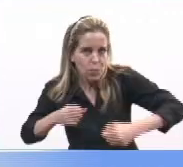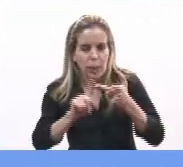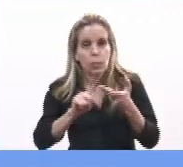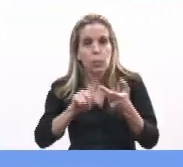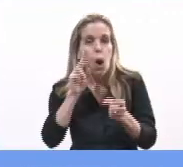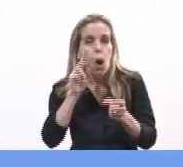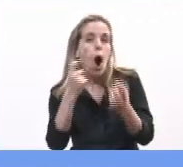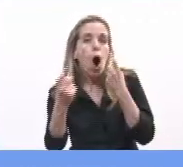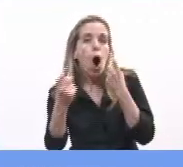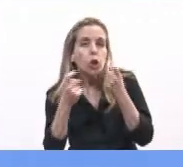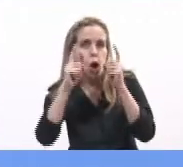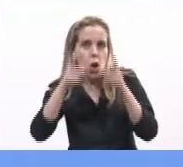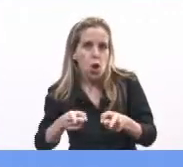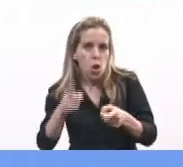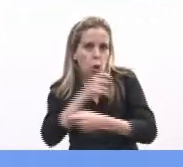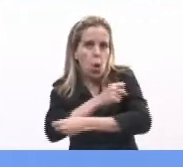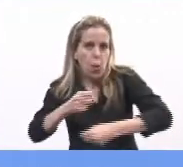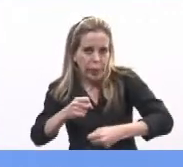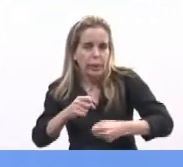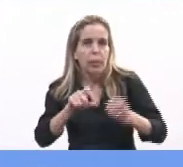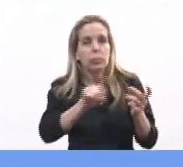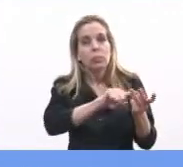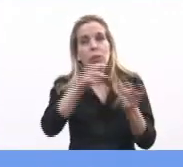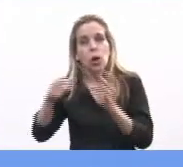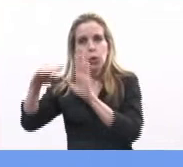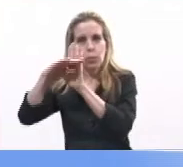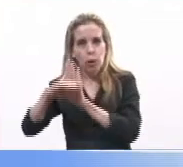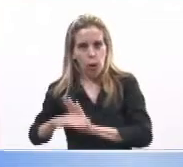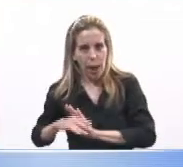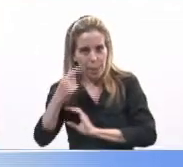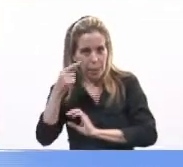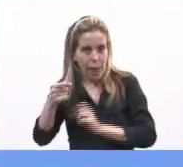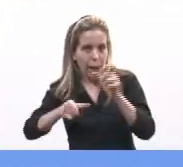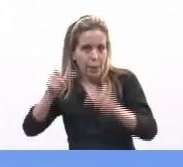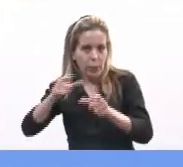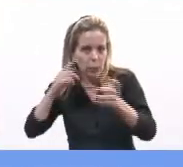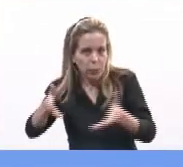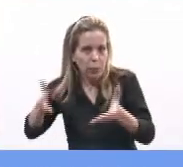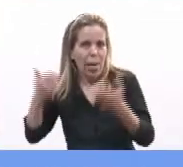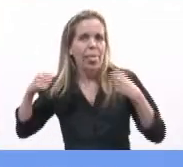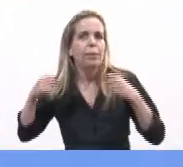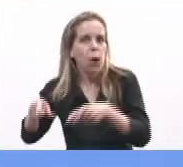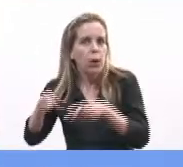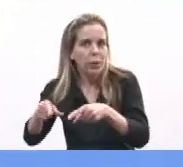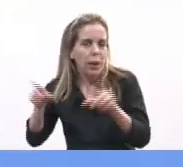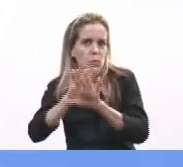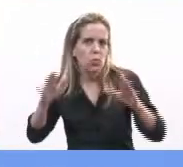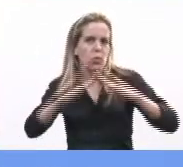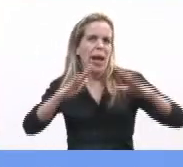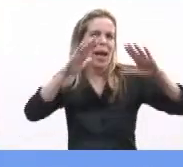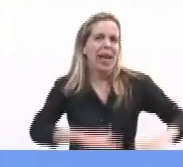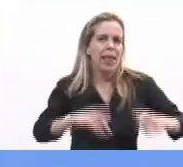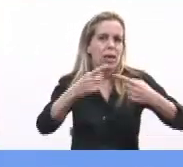epidemiológica del sobrepeso y la obesidad y el programa de lucha contra el sedentarismo cuyo propósito son reducir la prevalencia